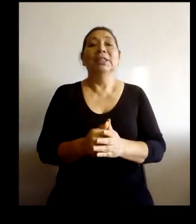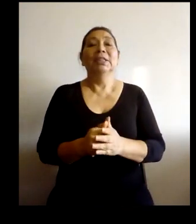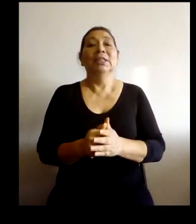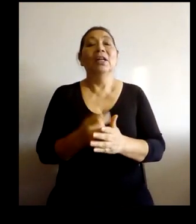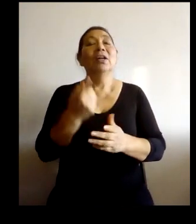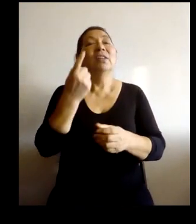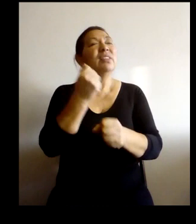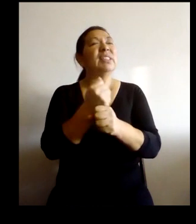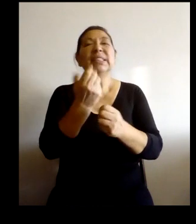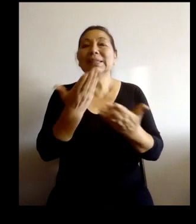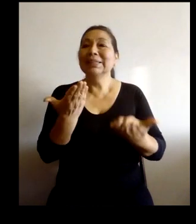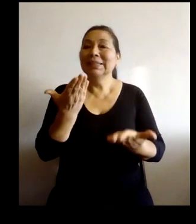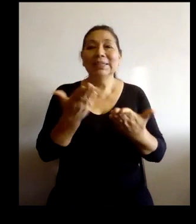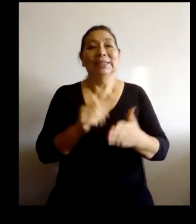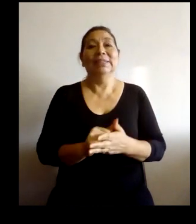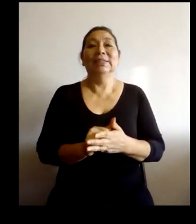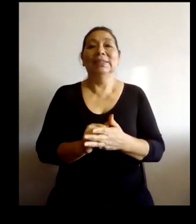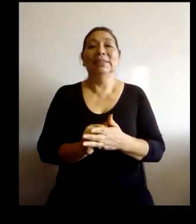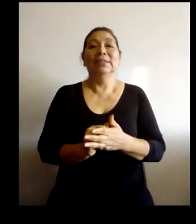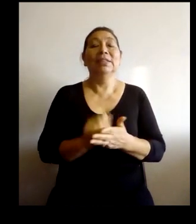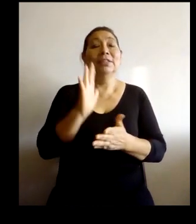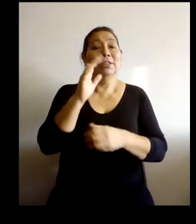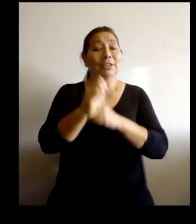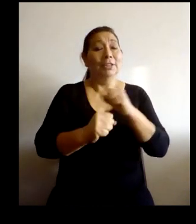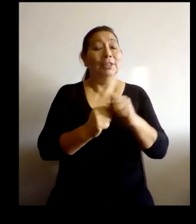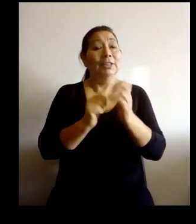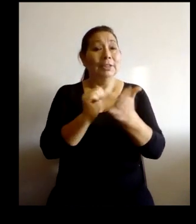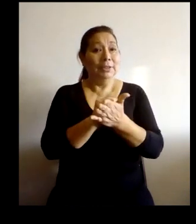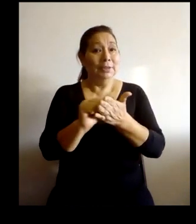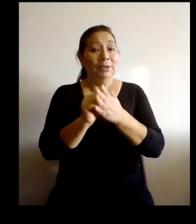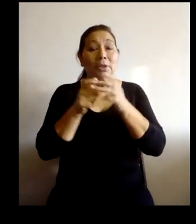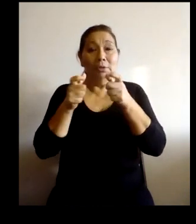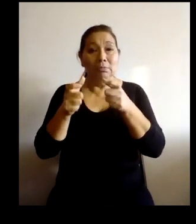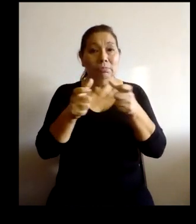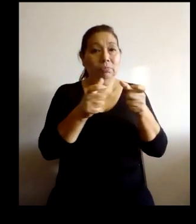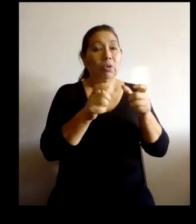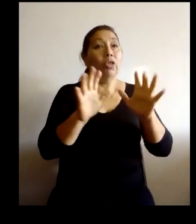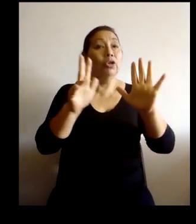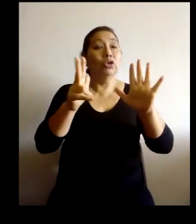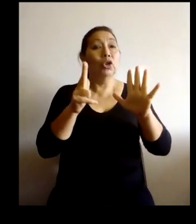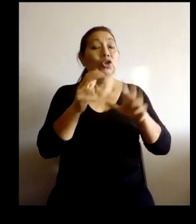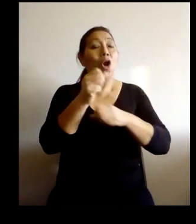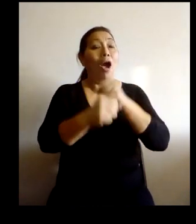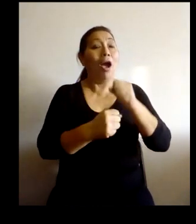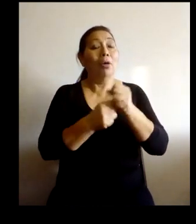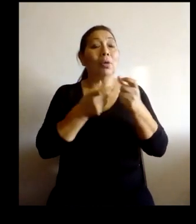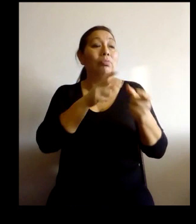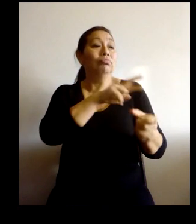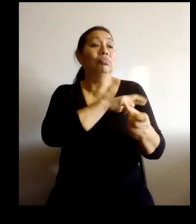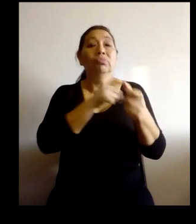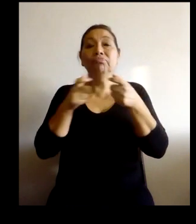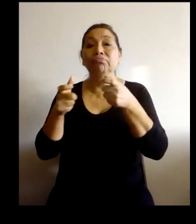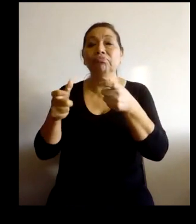los siguientes: ha sido operario, ¿no?, por 5 años, 6 meses, y supervisor por 18 años.